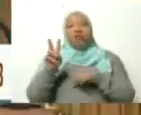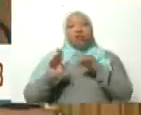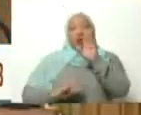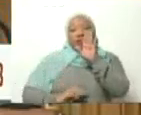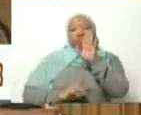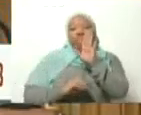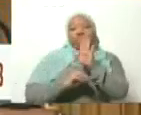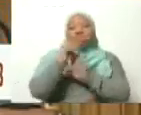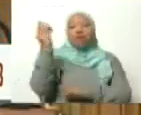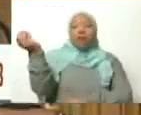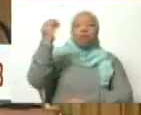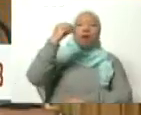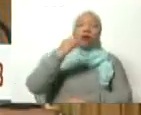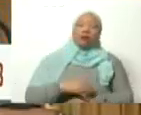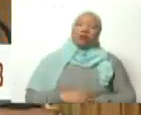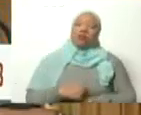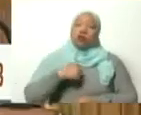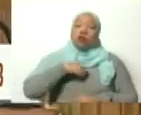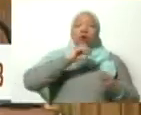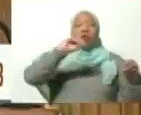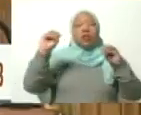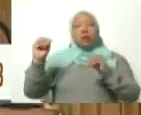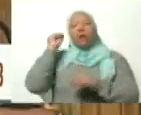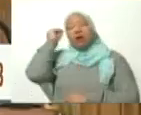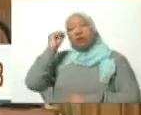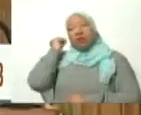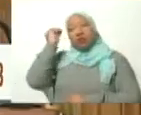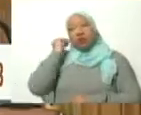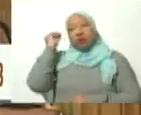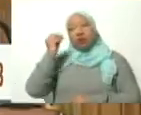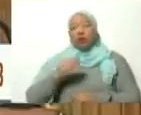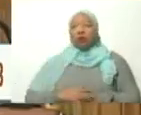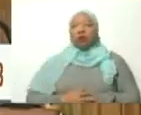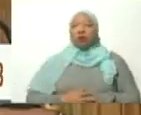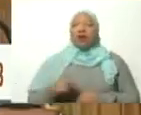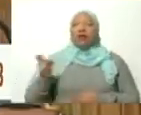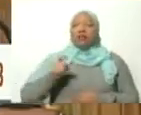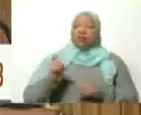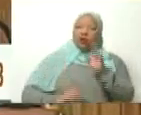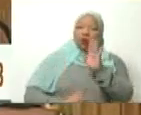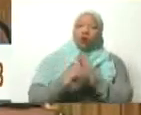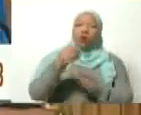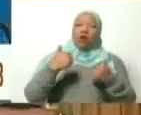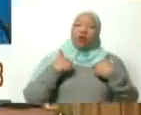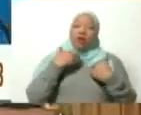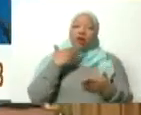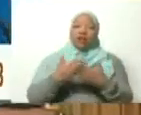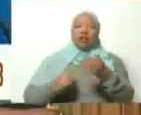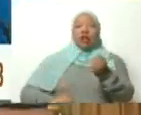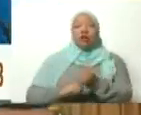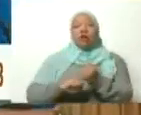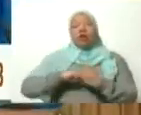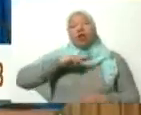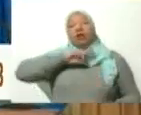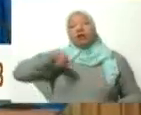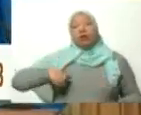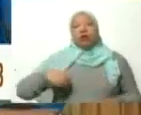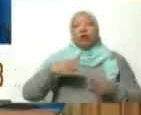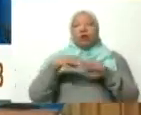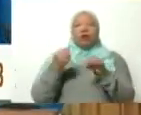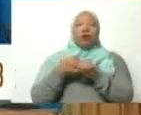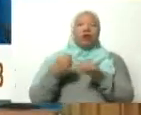Y yo llamo a la reflexión. Esta tasa de crecimiento ha sido gracias al esfuerzo de los venezolanos, con